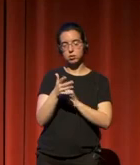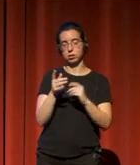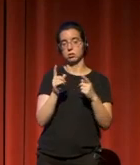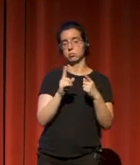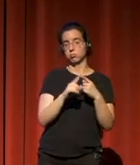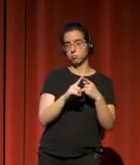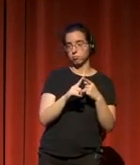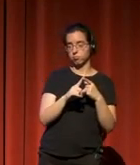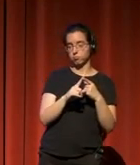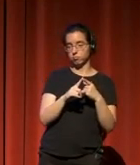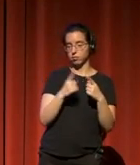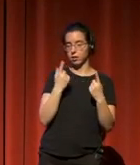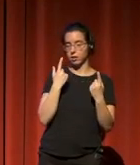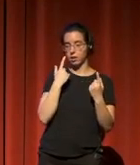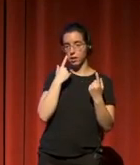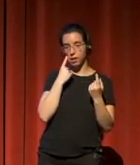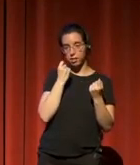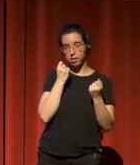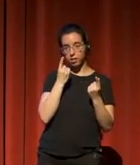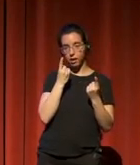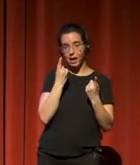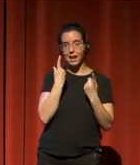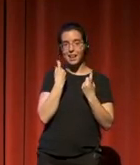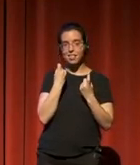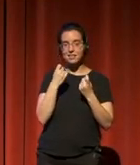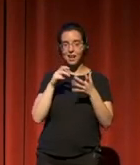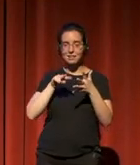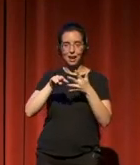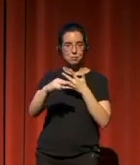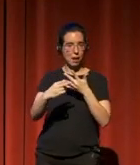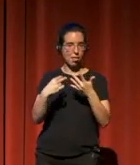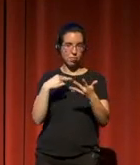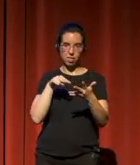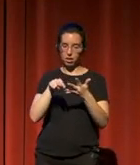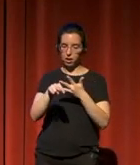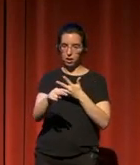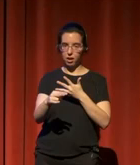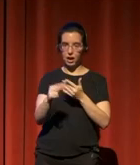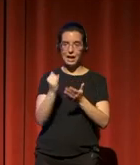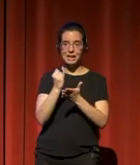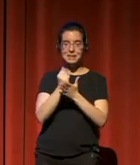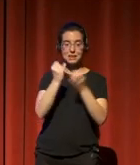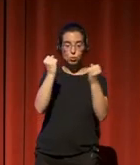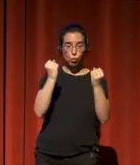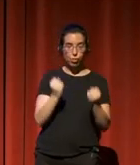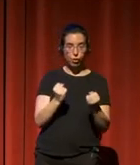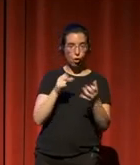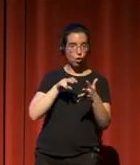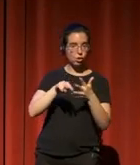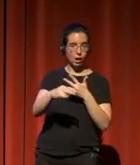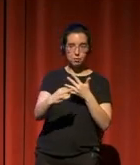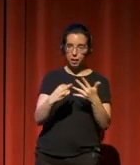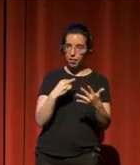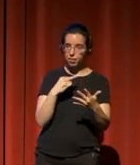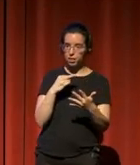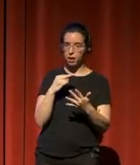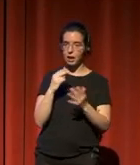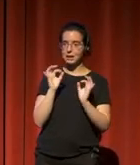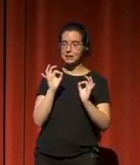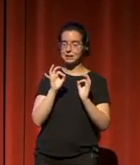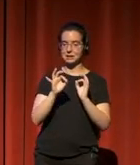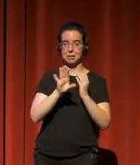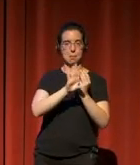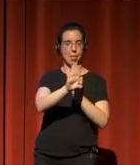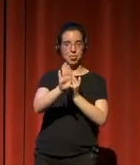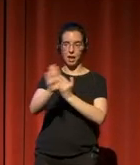plantea la necesidad de la insti de la transparencia de la institución para con los vecindarios